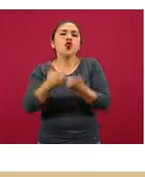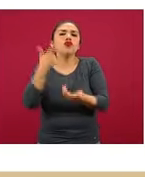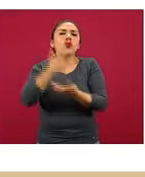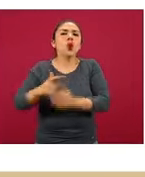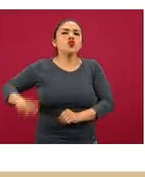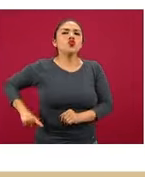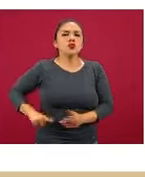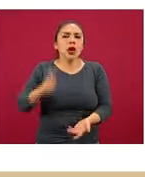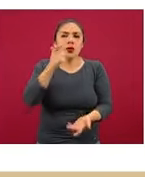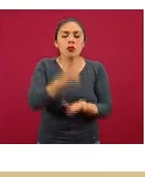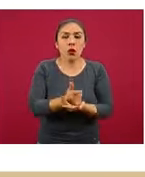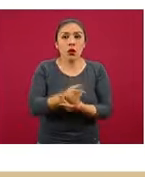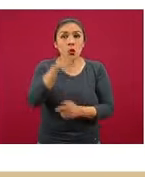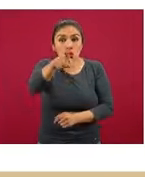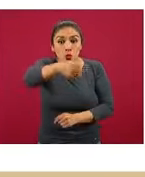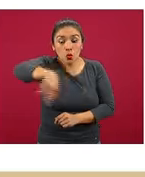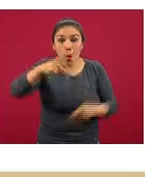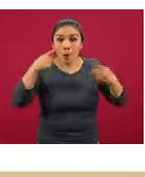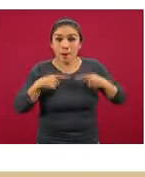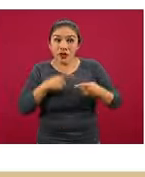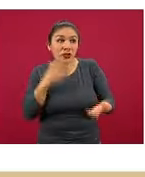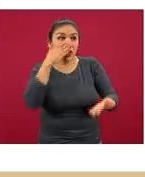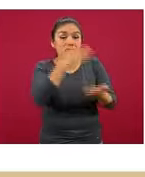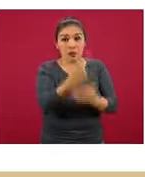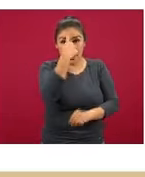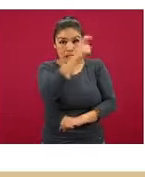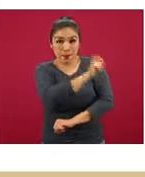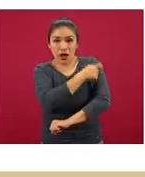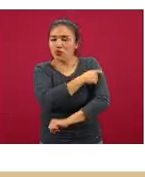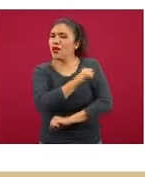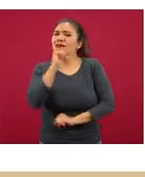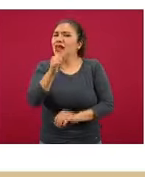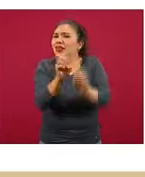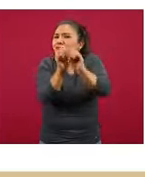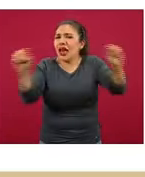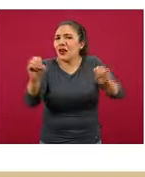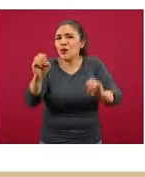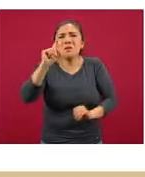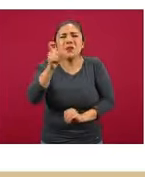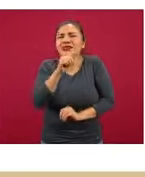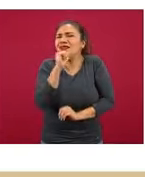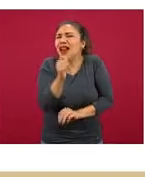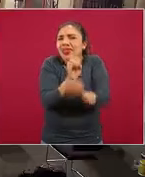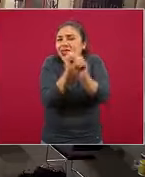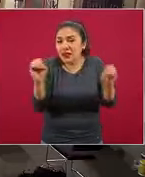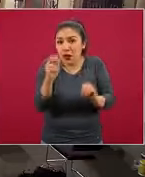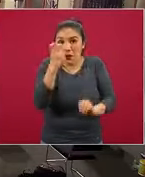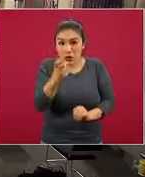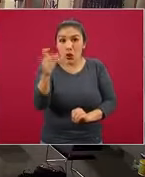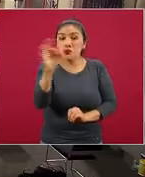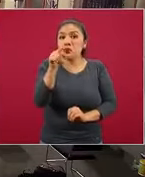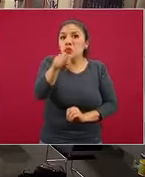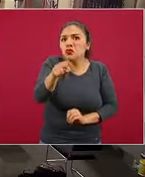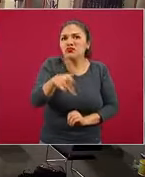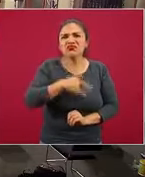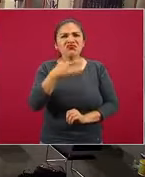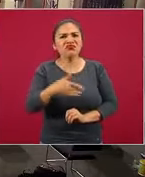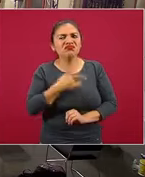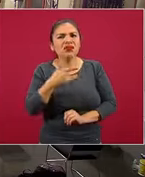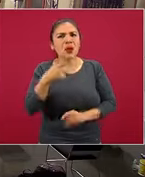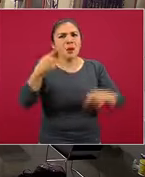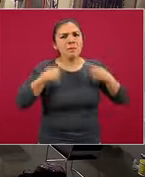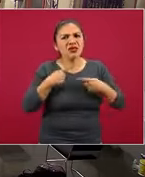el gobierno. Por lo tanto, a la población no le debe de costar nada, ni un solo peso. Por lo que si a usted le